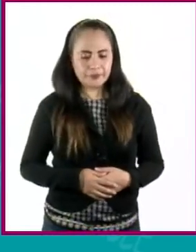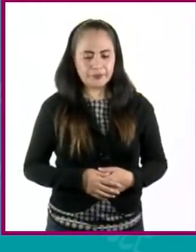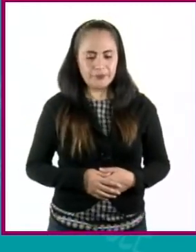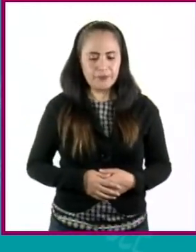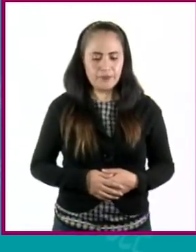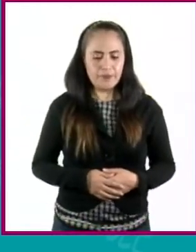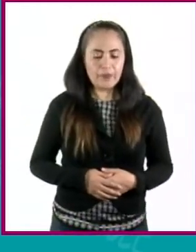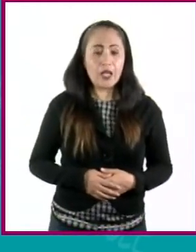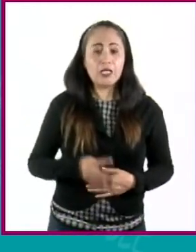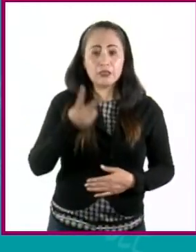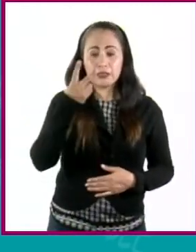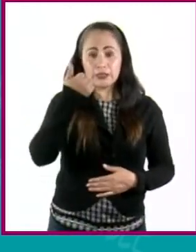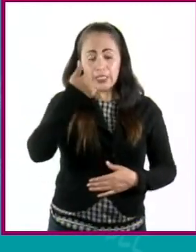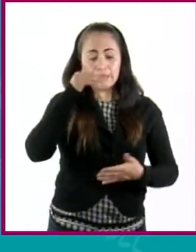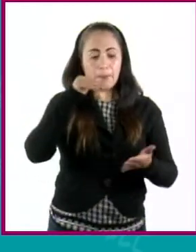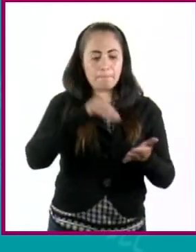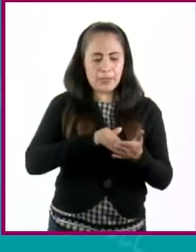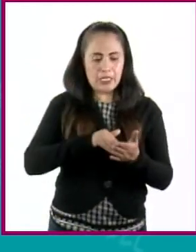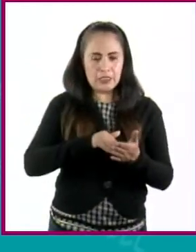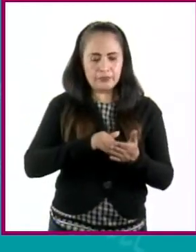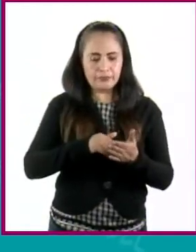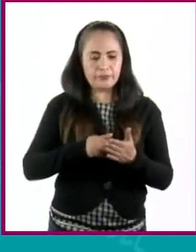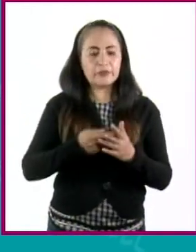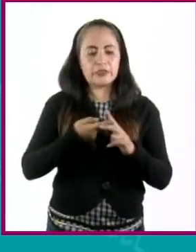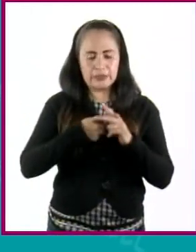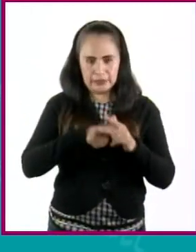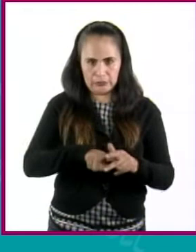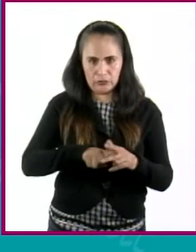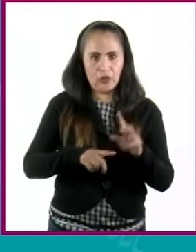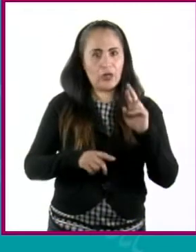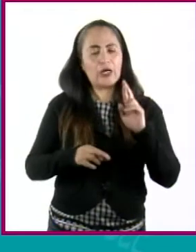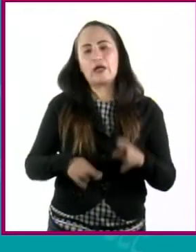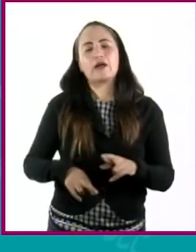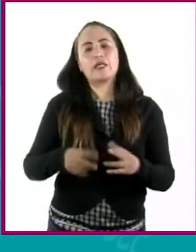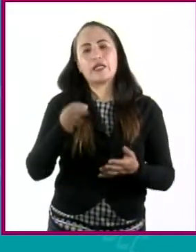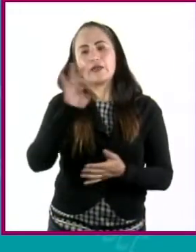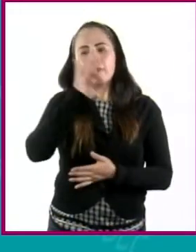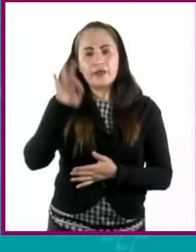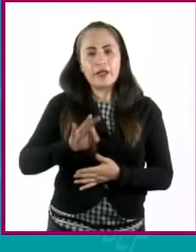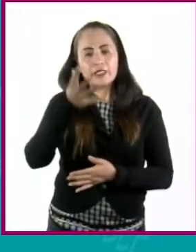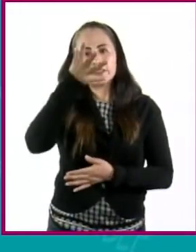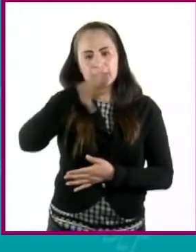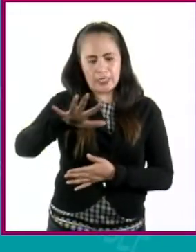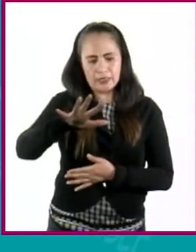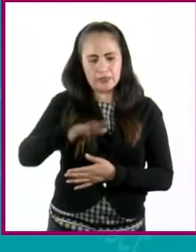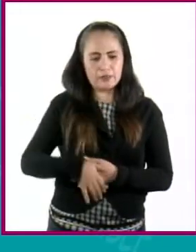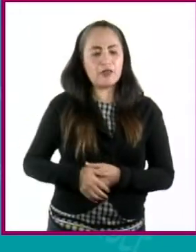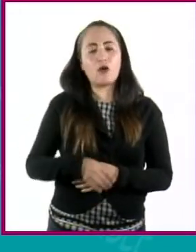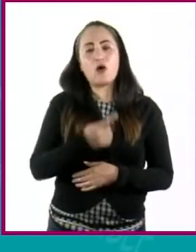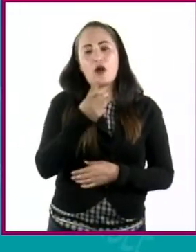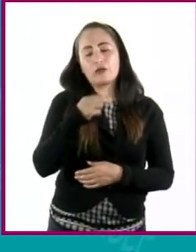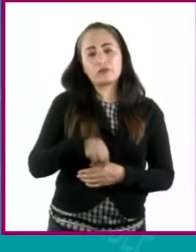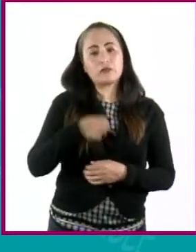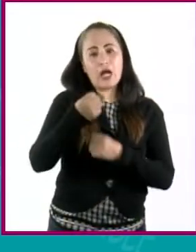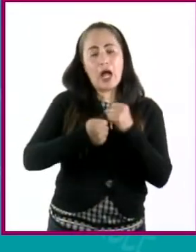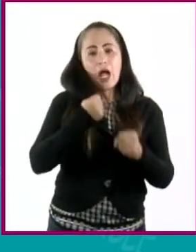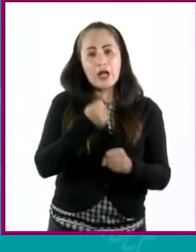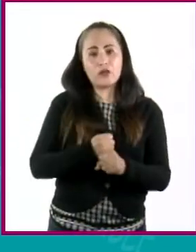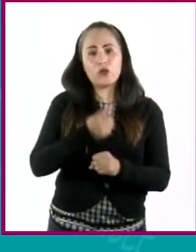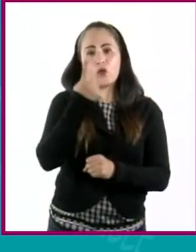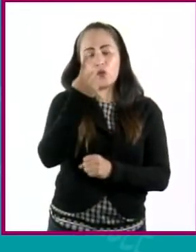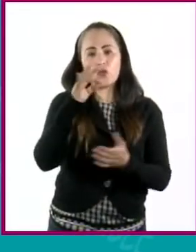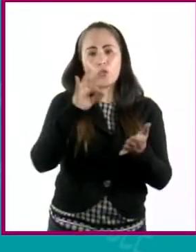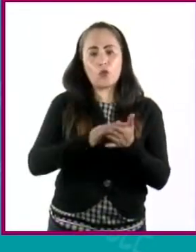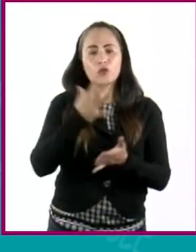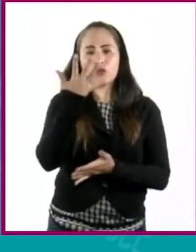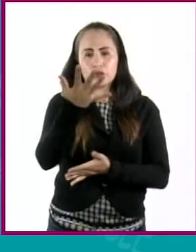6.000 pesos, la tasa de interés anual es del 10%, el número de periodos es de 1.5. Así, el interés